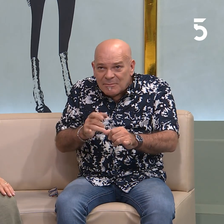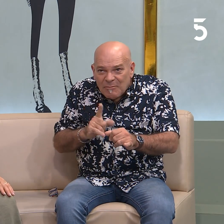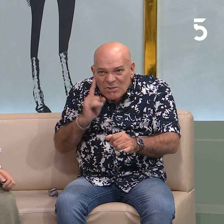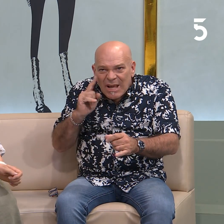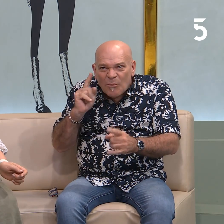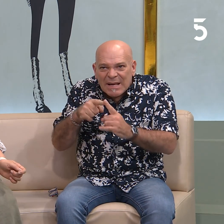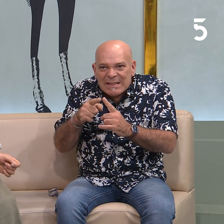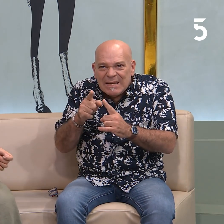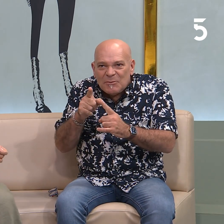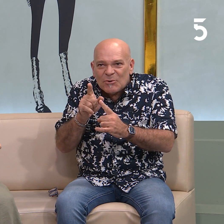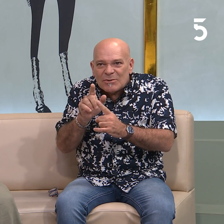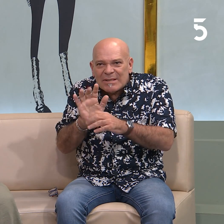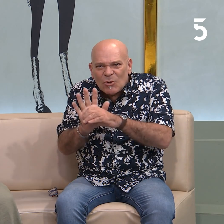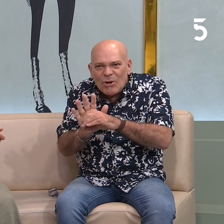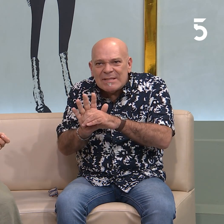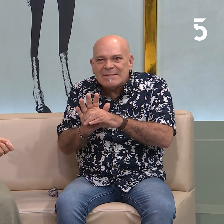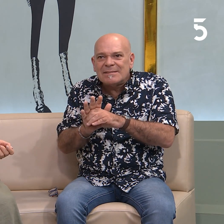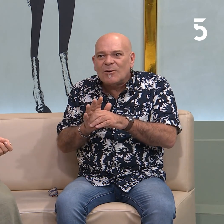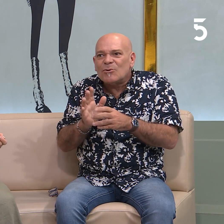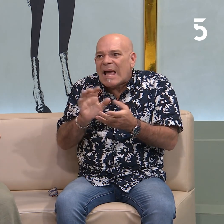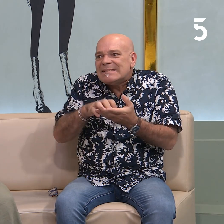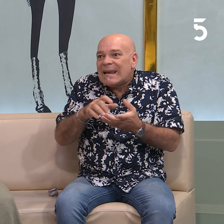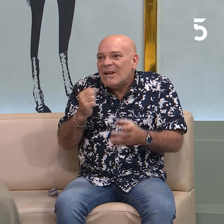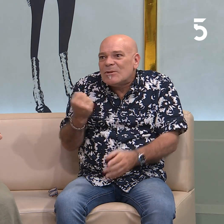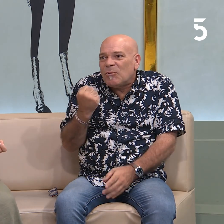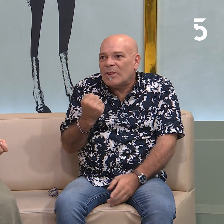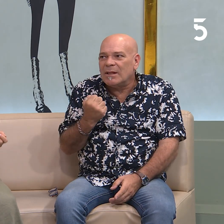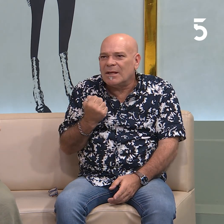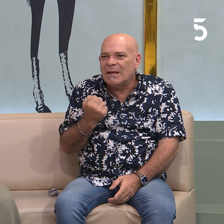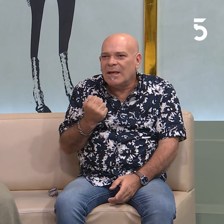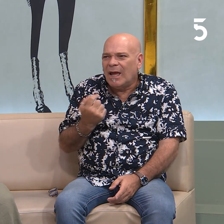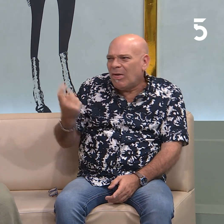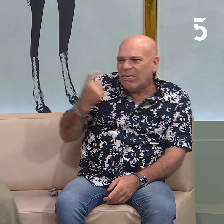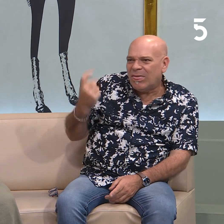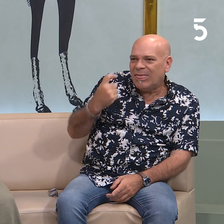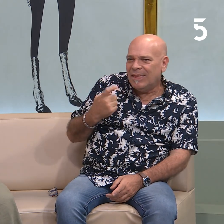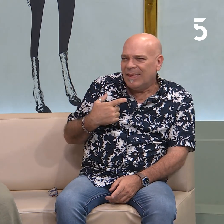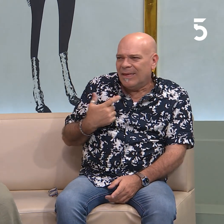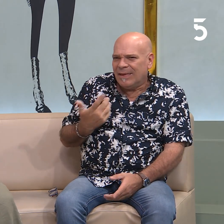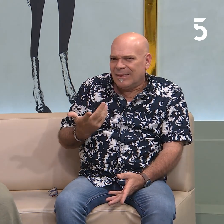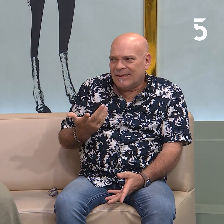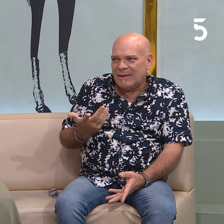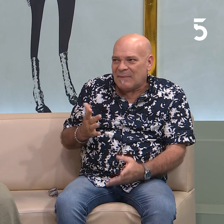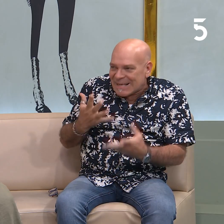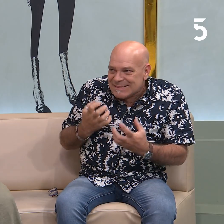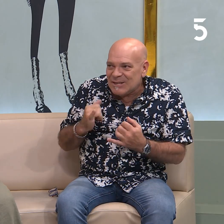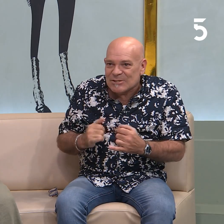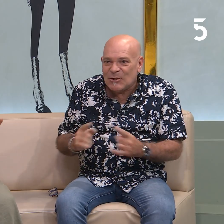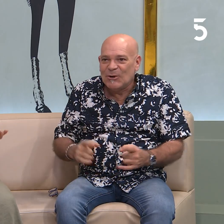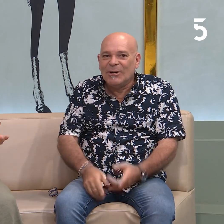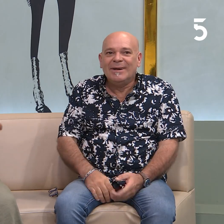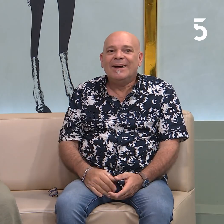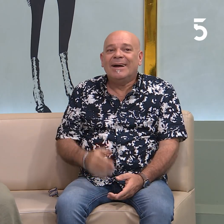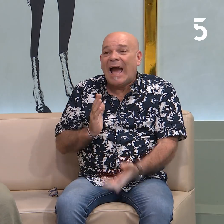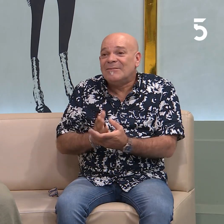nos tira alguna vez, bueno, quieren ustedes, piensan que el Teatro Solís o no, es